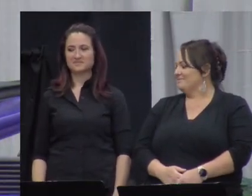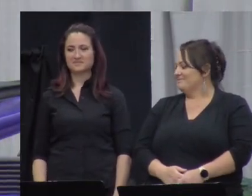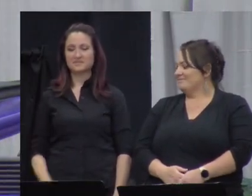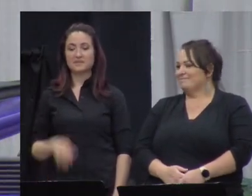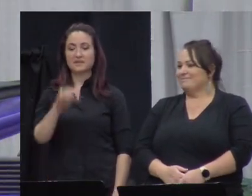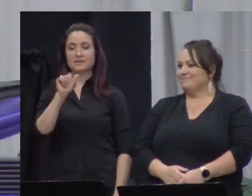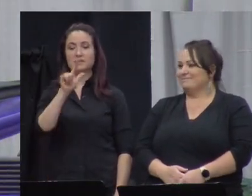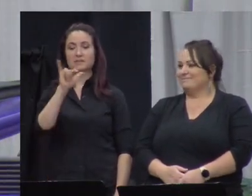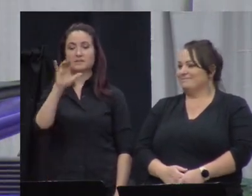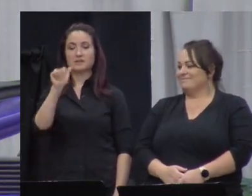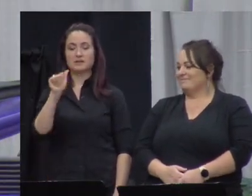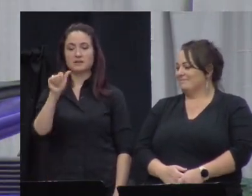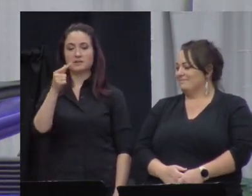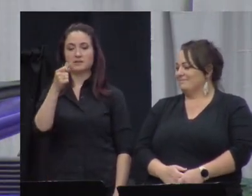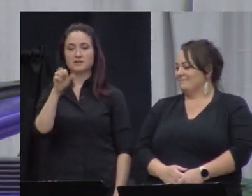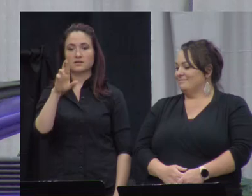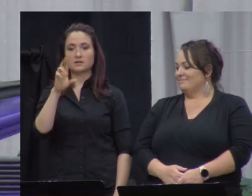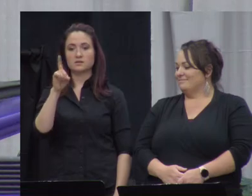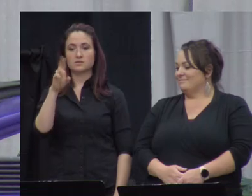Alyssa Garduño.